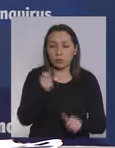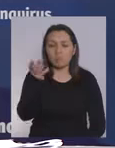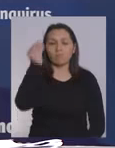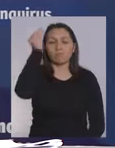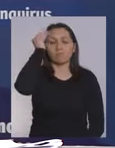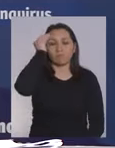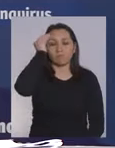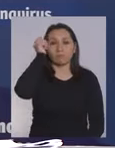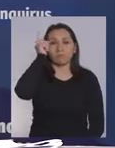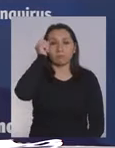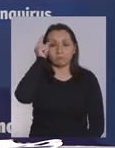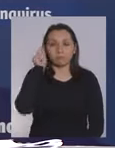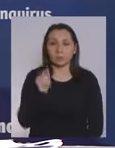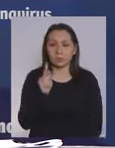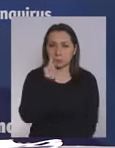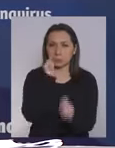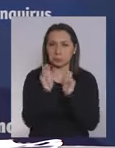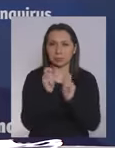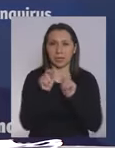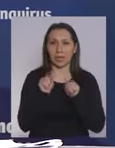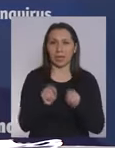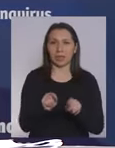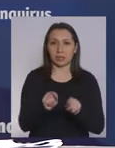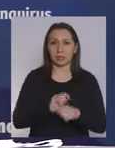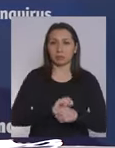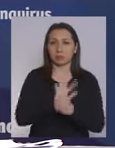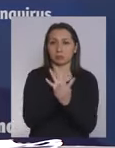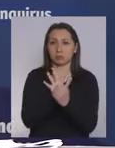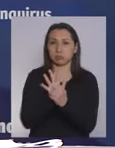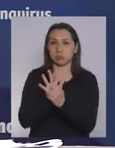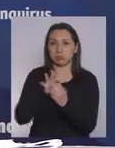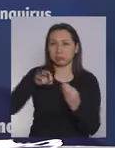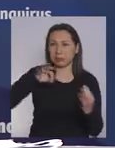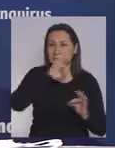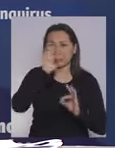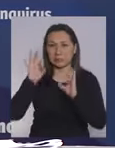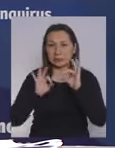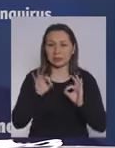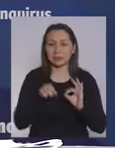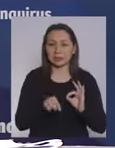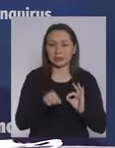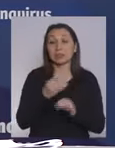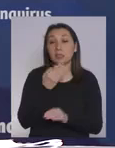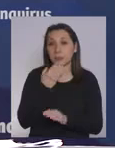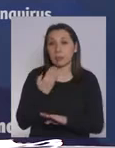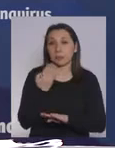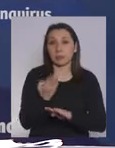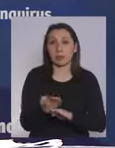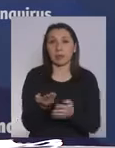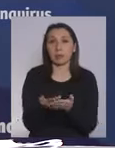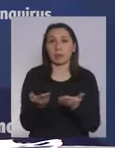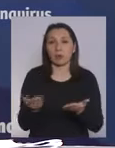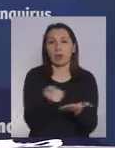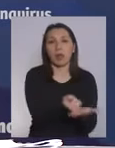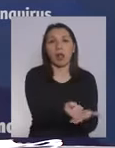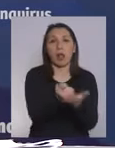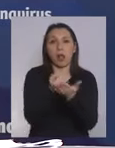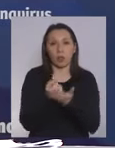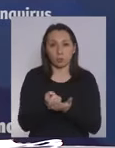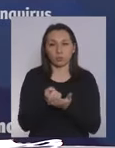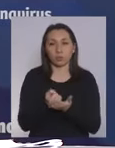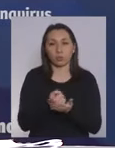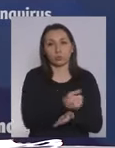de la peligrosidad de este microorganismo y pedimos por lo tanto la colaboración